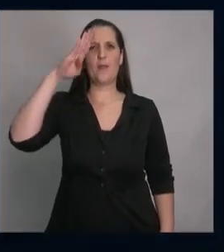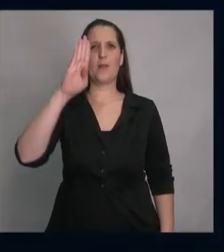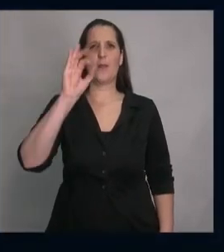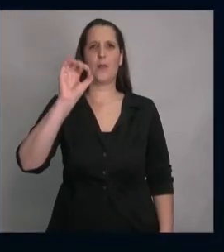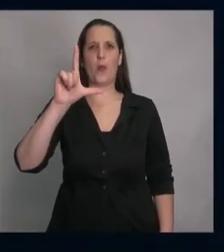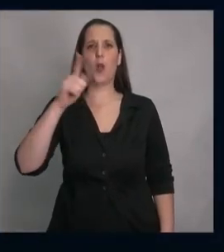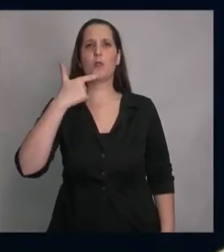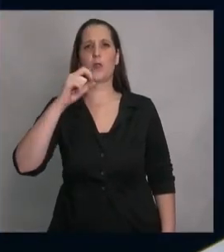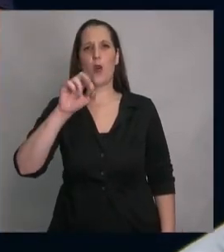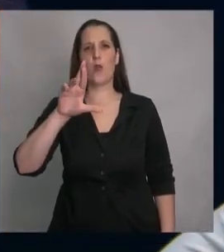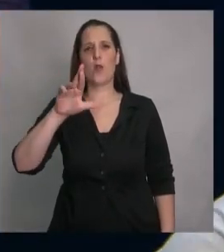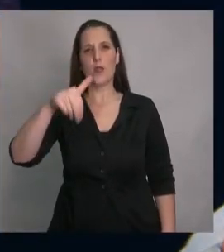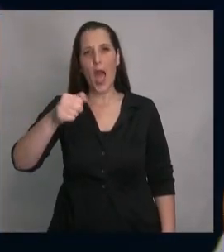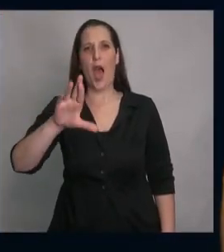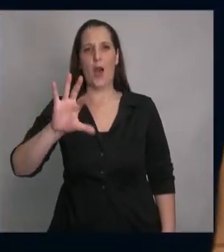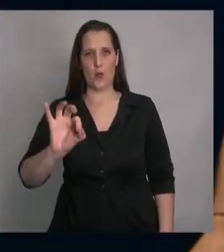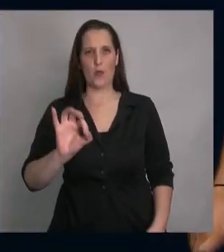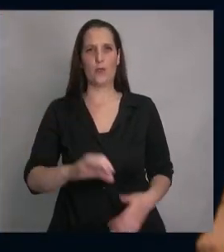Quería decir que